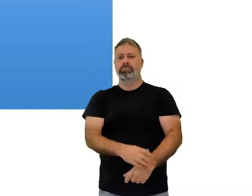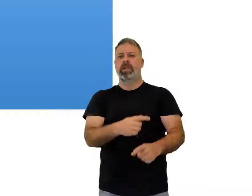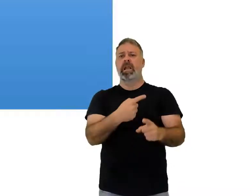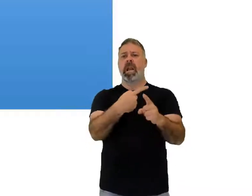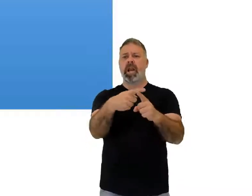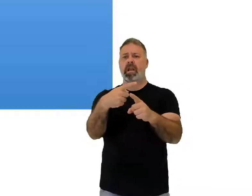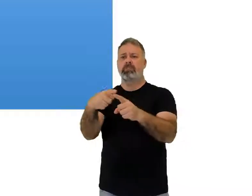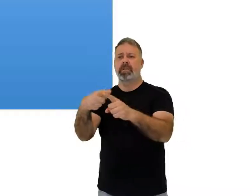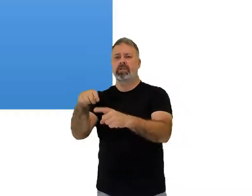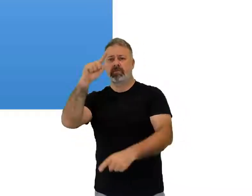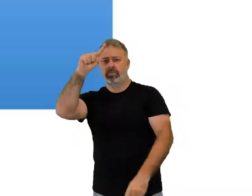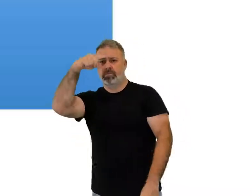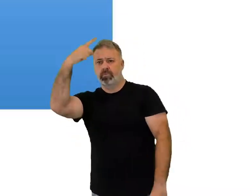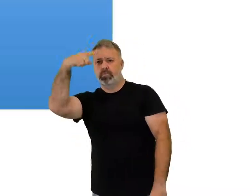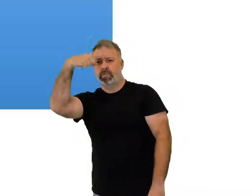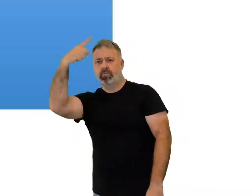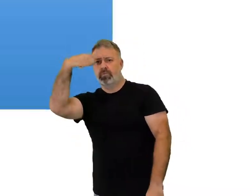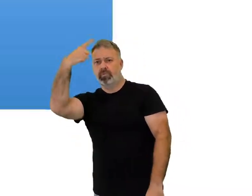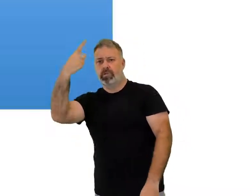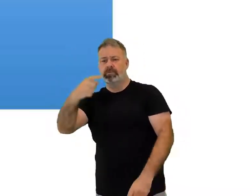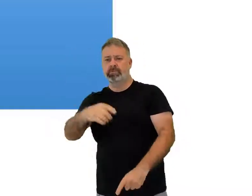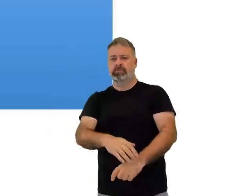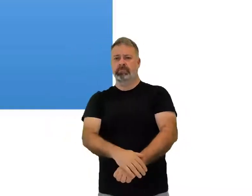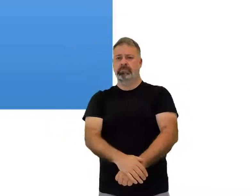elementos de la cultura,